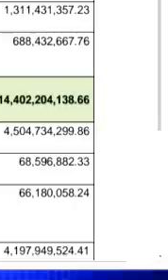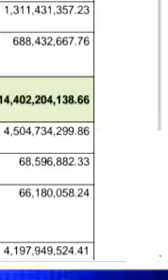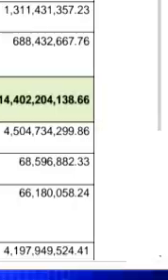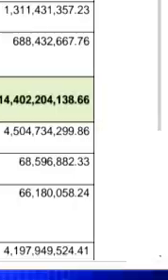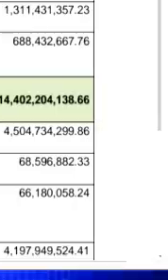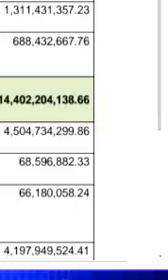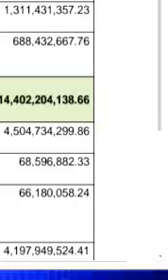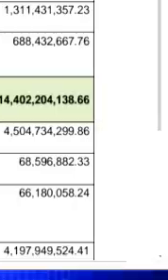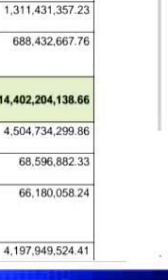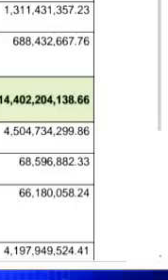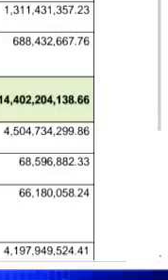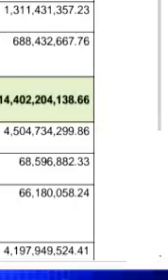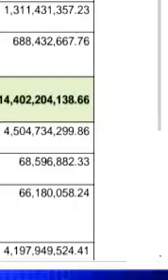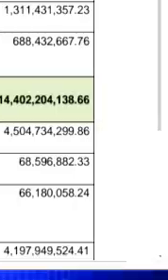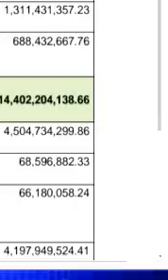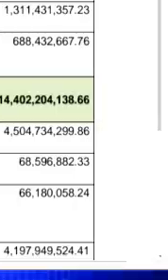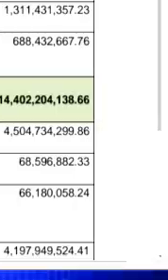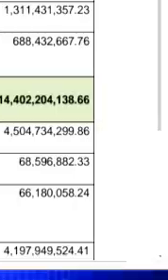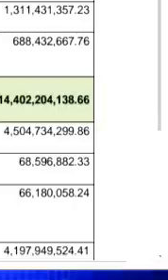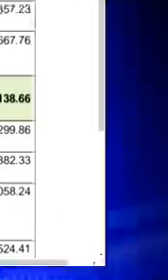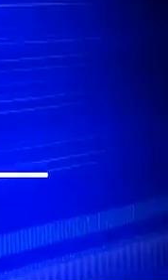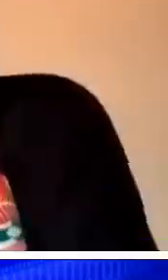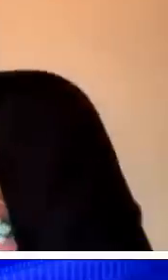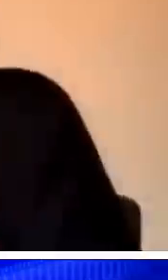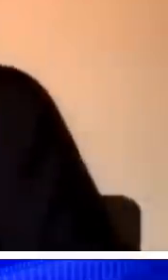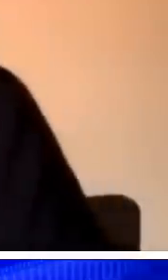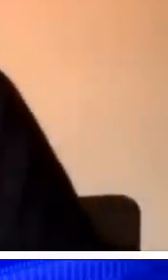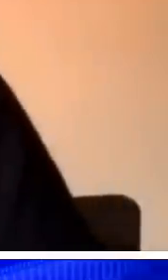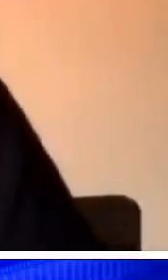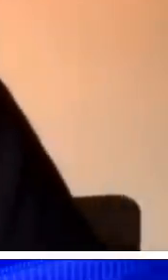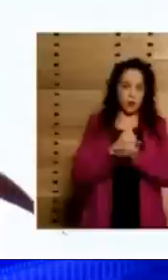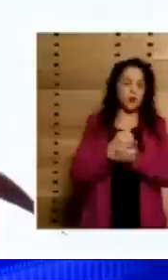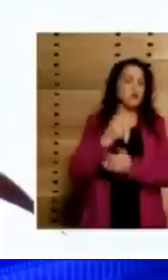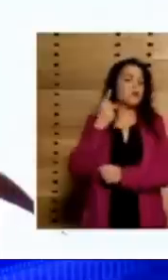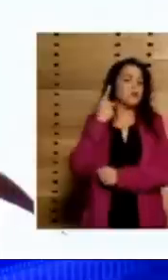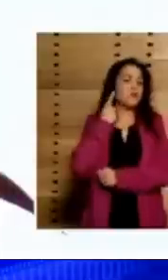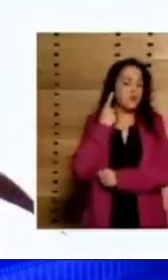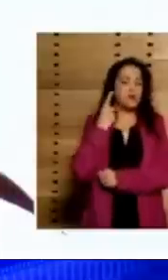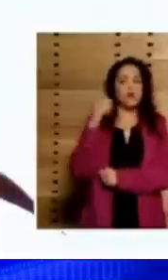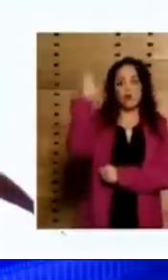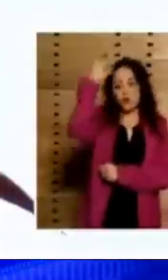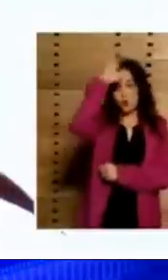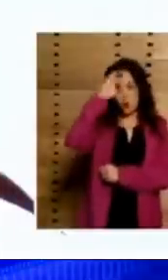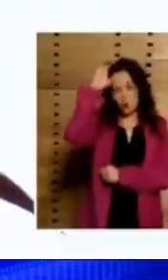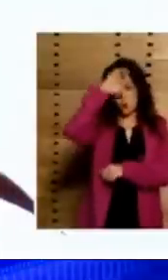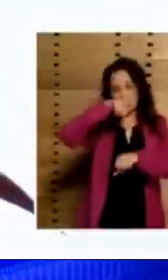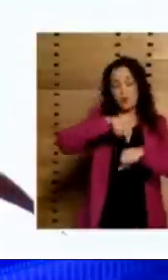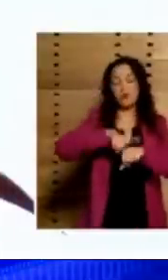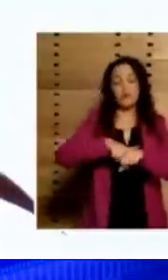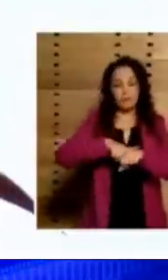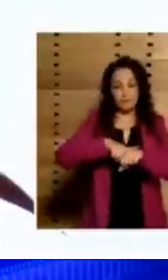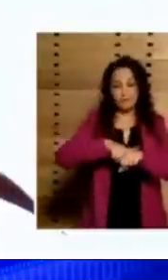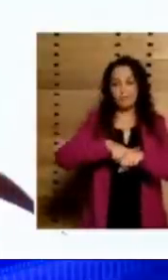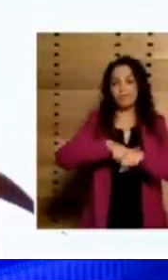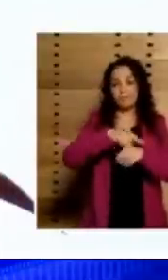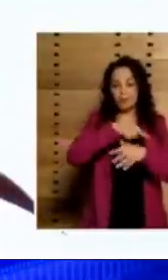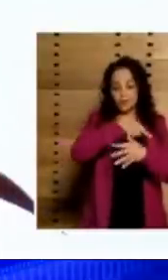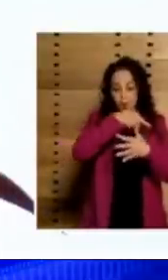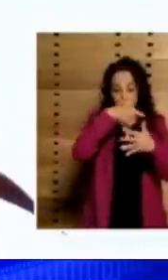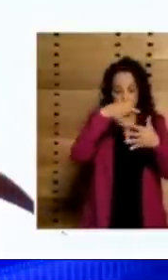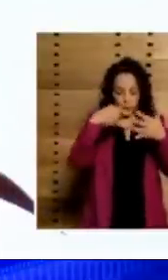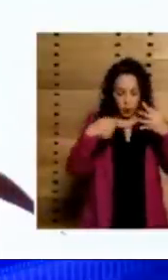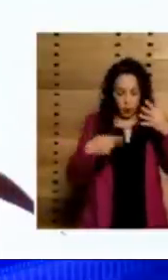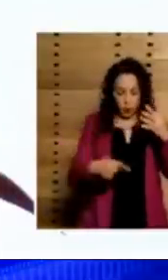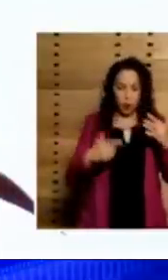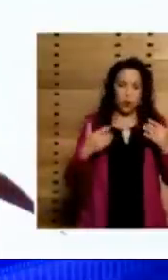se meten en estos fideicomisos Y entonces el presidente Ahora habla de desaparecer también los fideicomisos vamos a